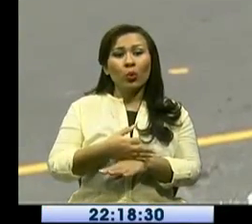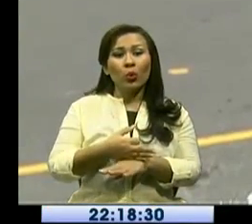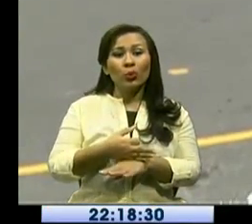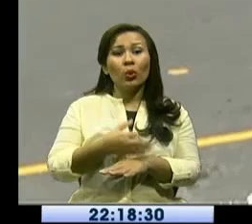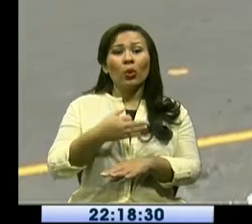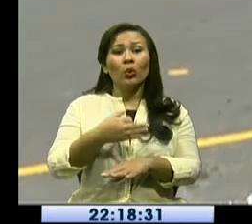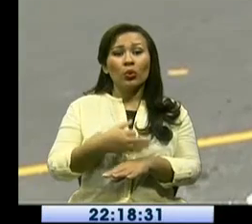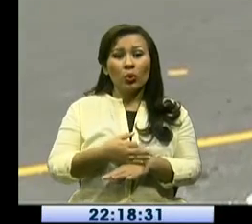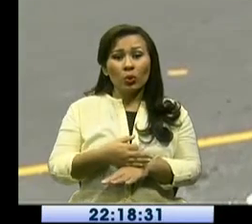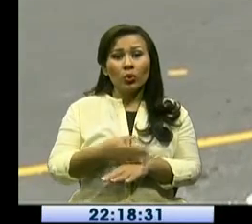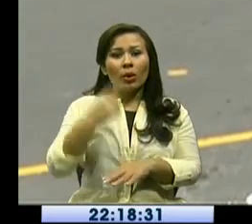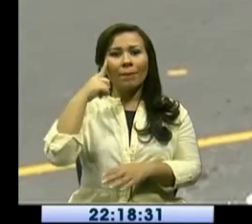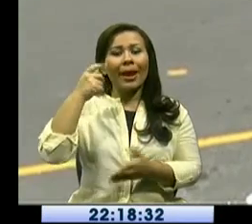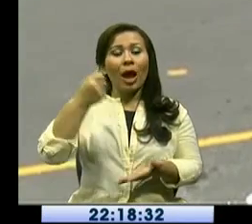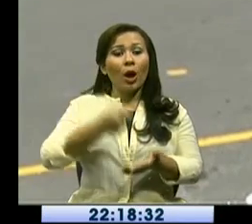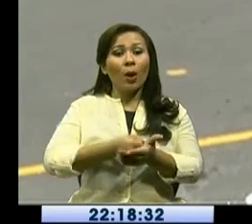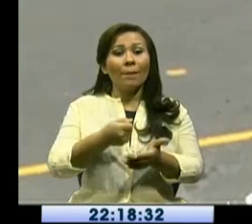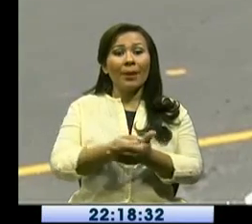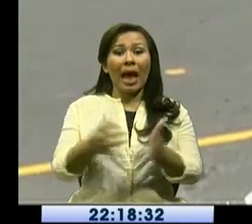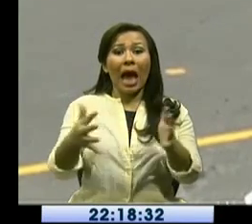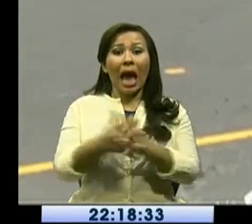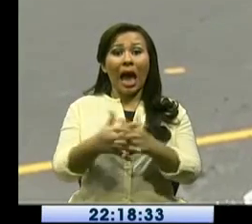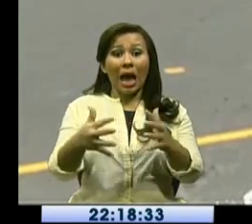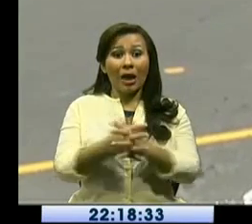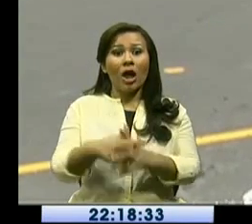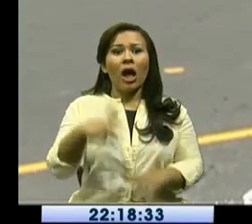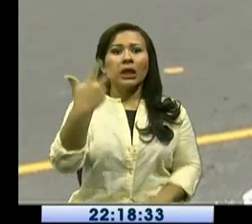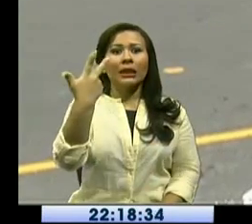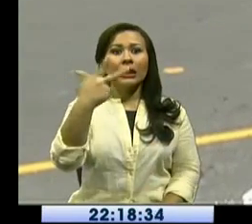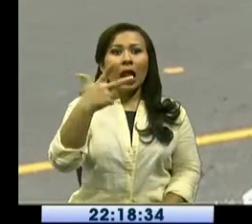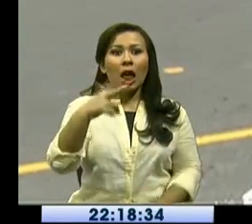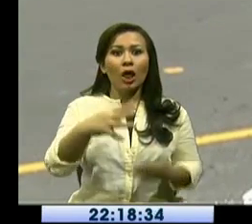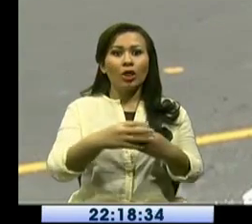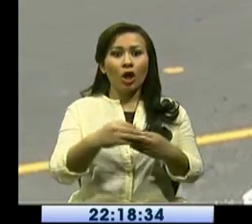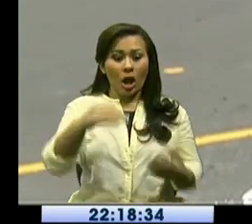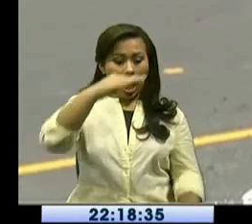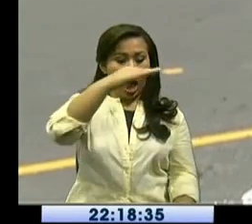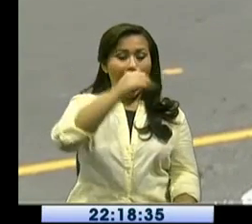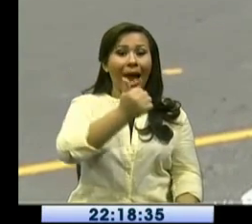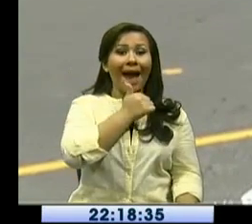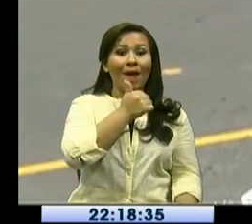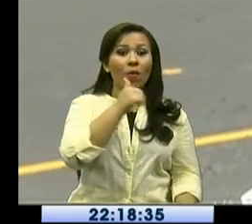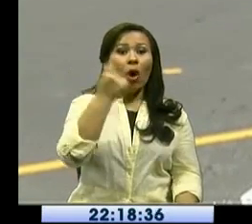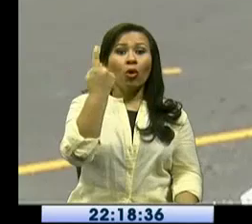una libra de arroz. La libra de arroz está a $3. El bidón de agua está a